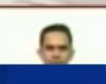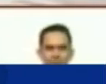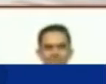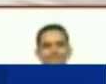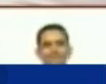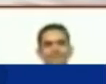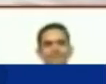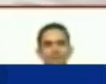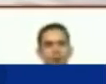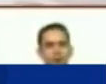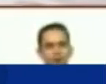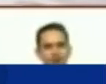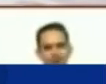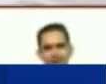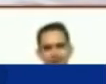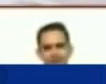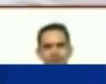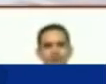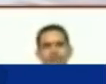Muchas gracias.